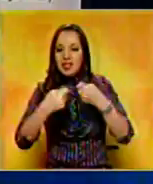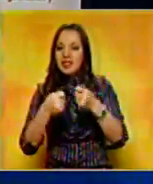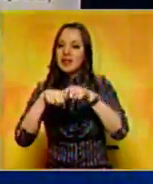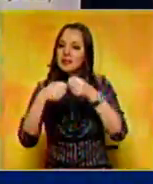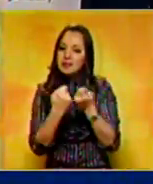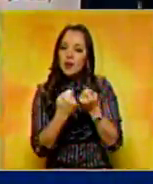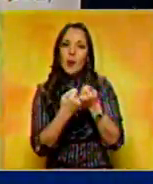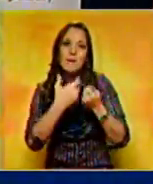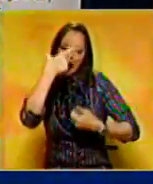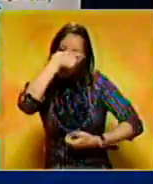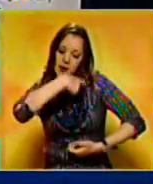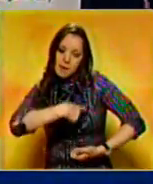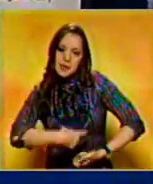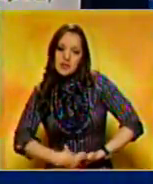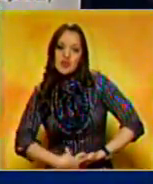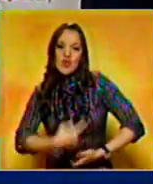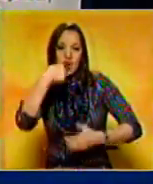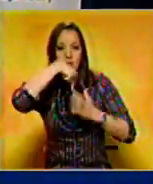las personas.